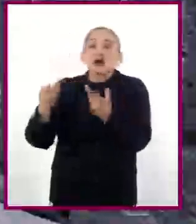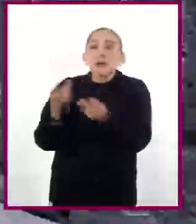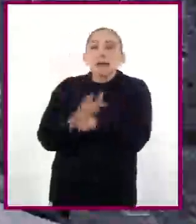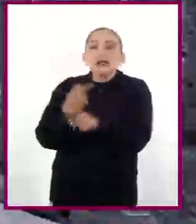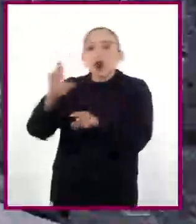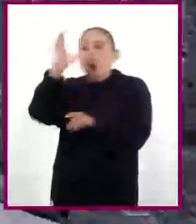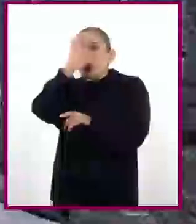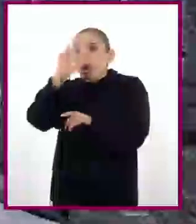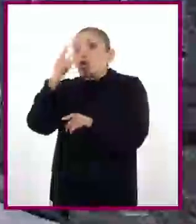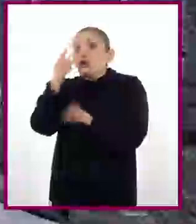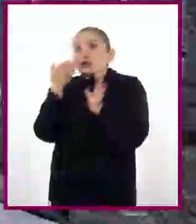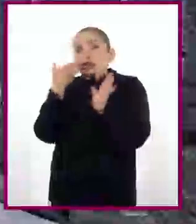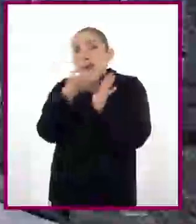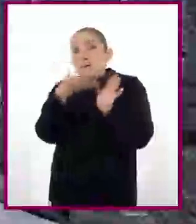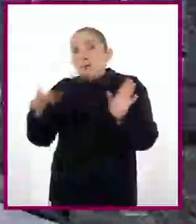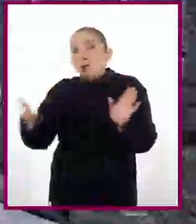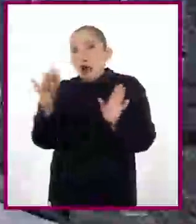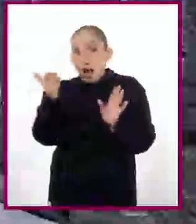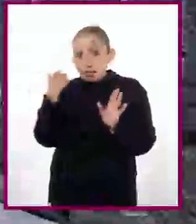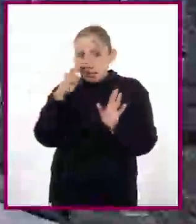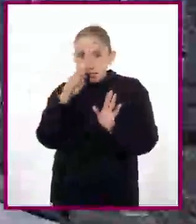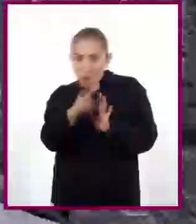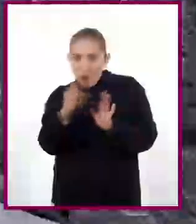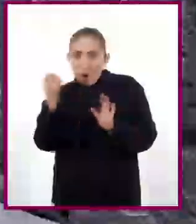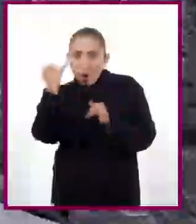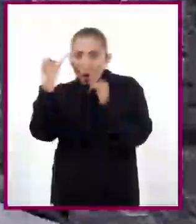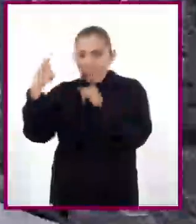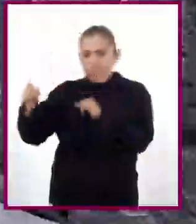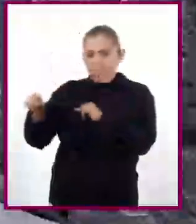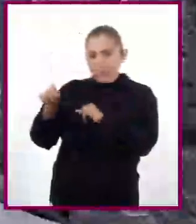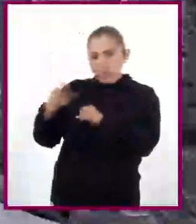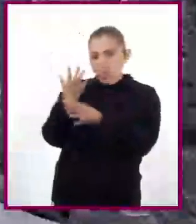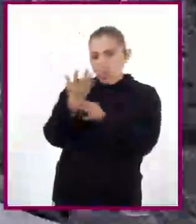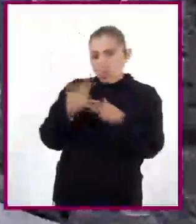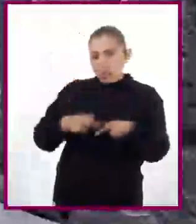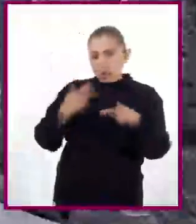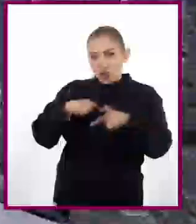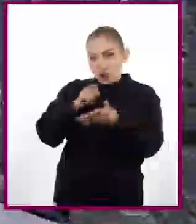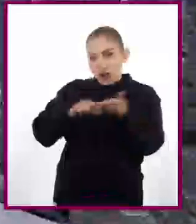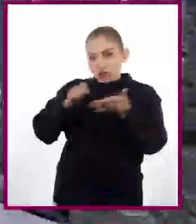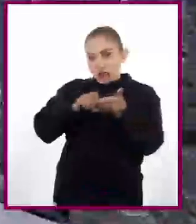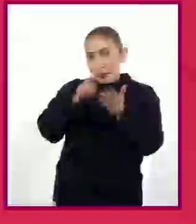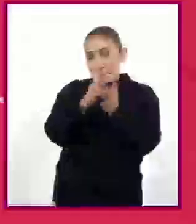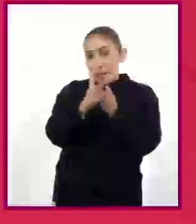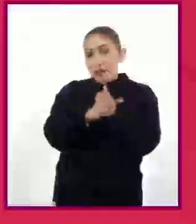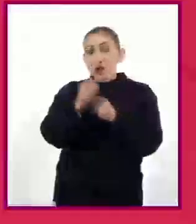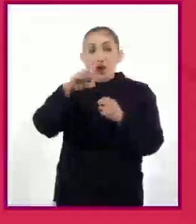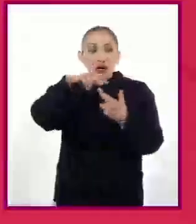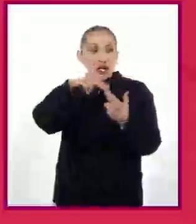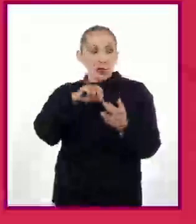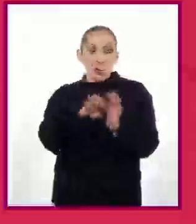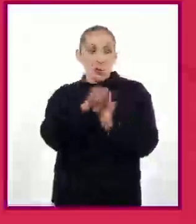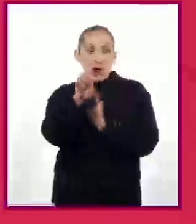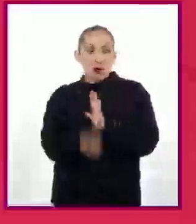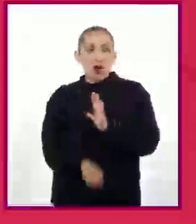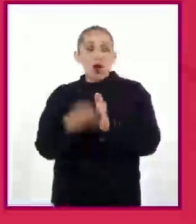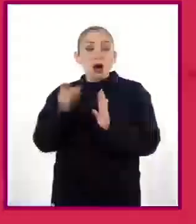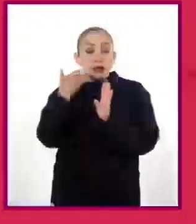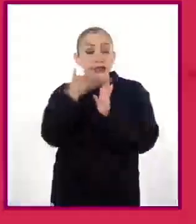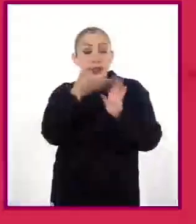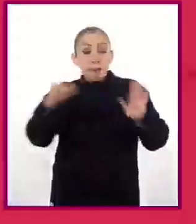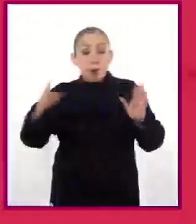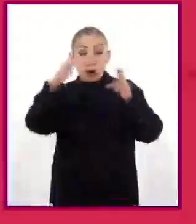y cultural de una época vivida o recreada por los escritores de un país o región. Por ejemplo, el periodo